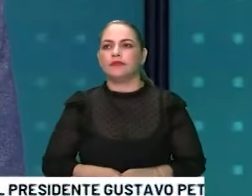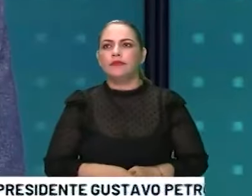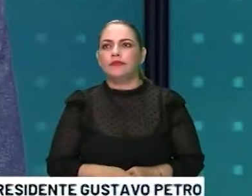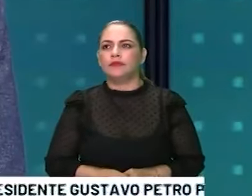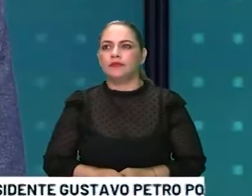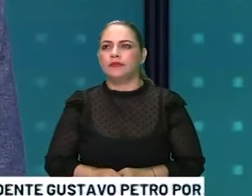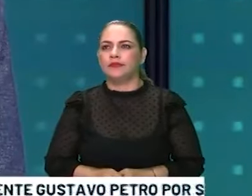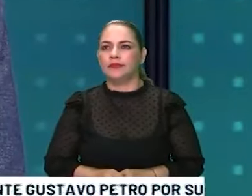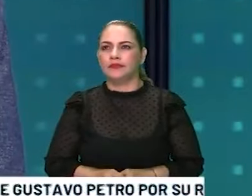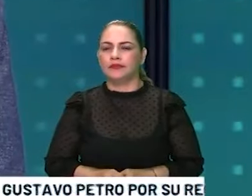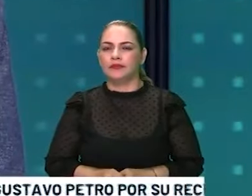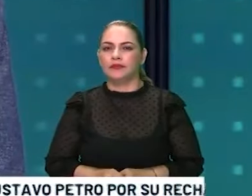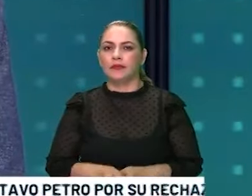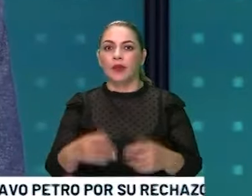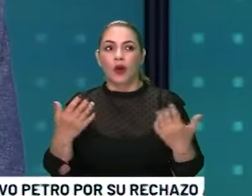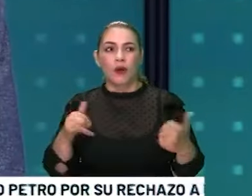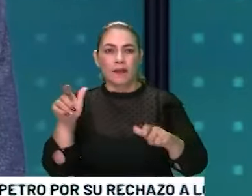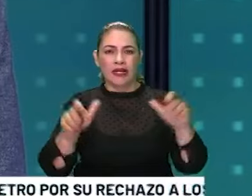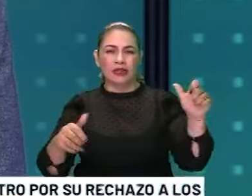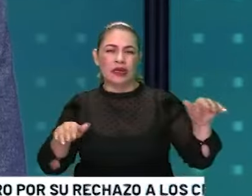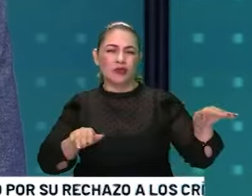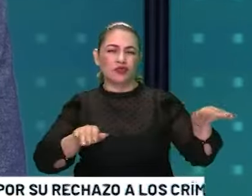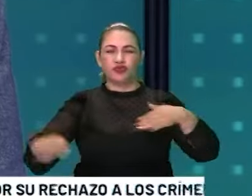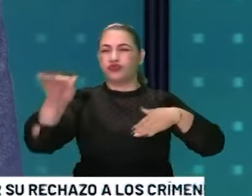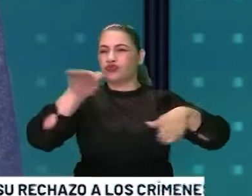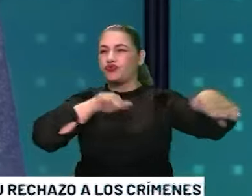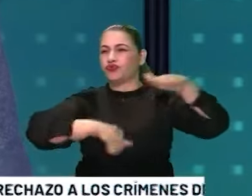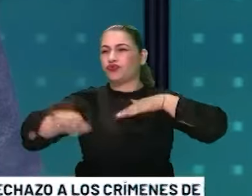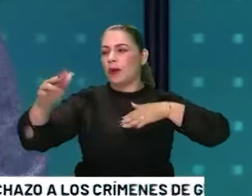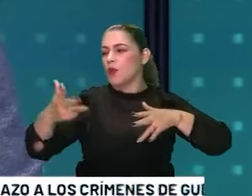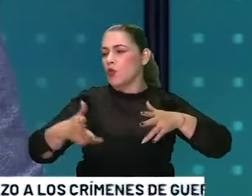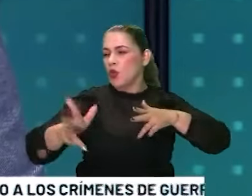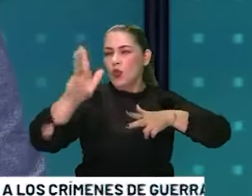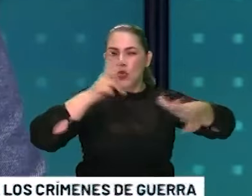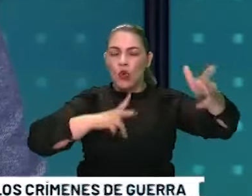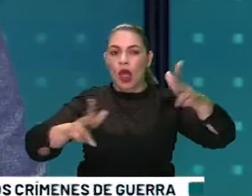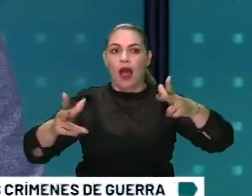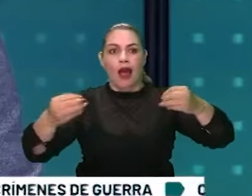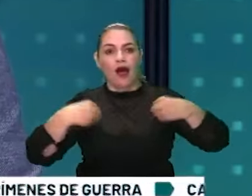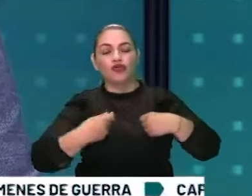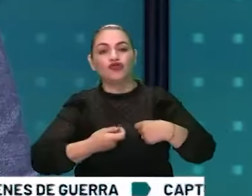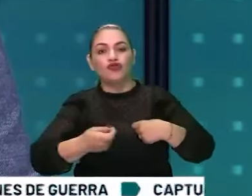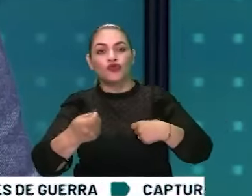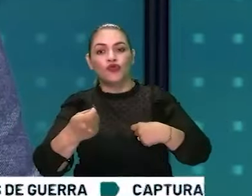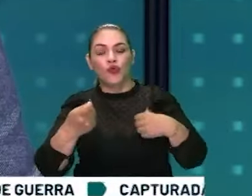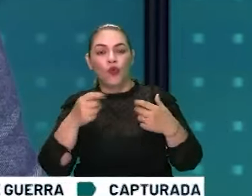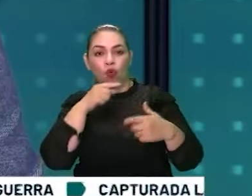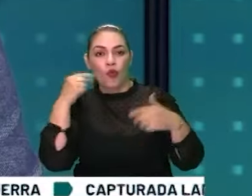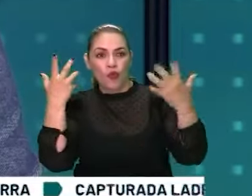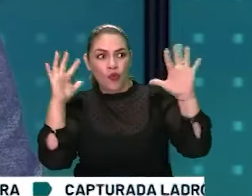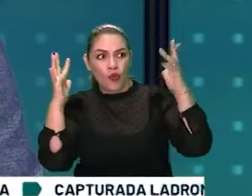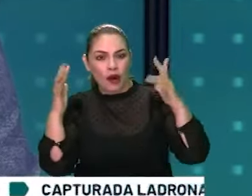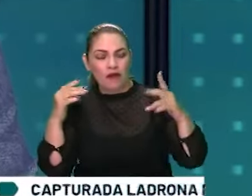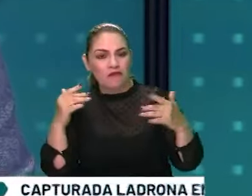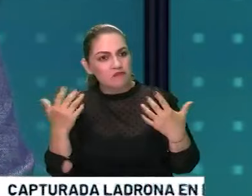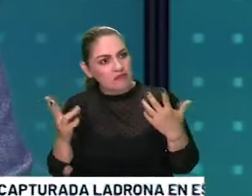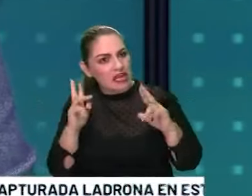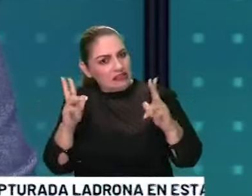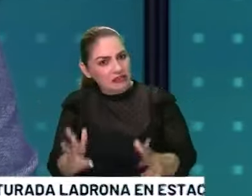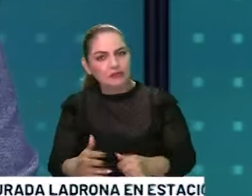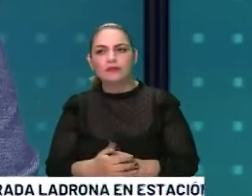Miles de viajeros se desplazan por las carreteras del departamento y del país para disfrutar del puente de Corpus Christi. Las autoridades de tránsito tienen